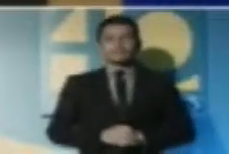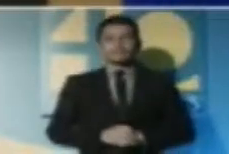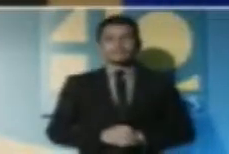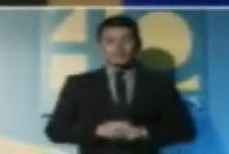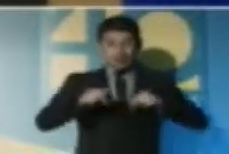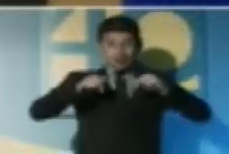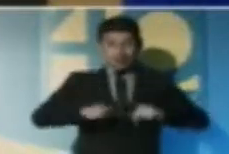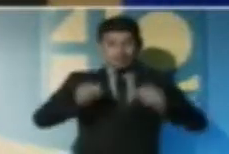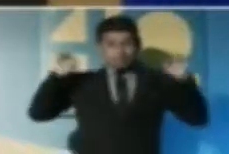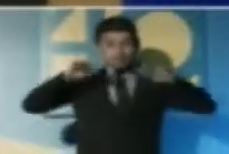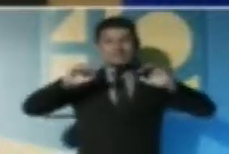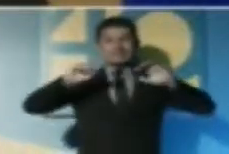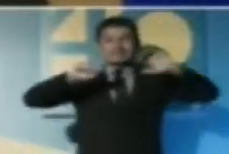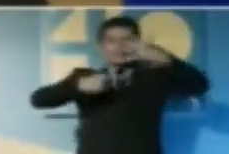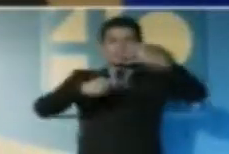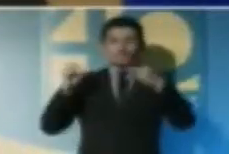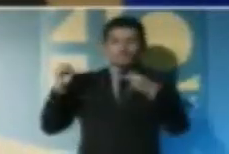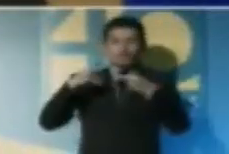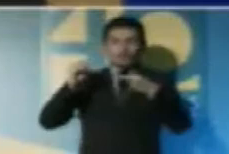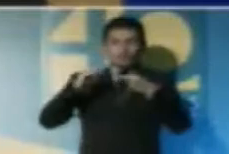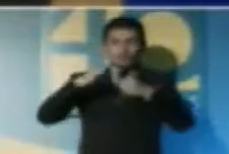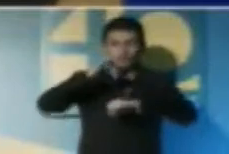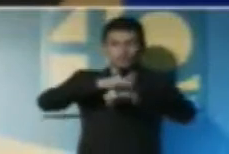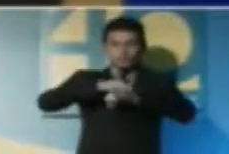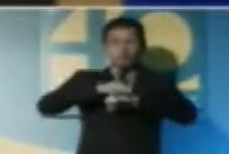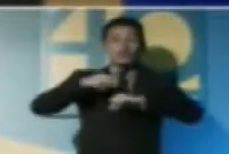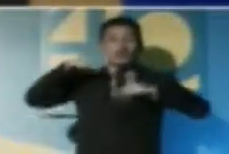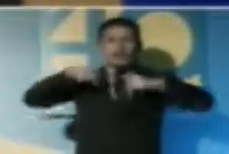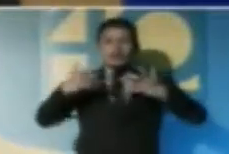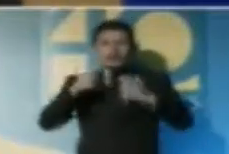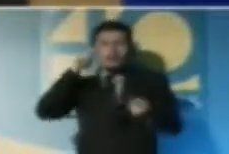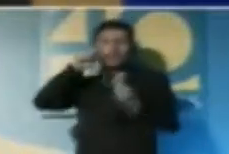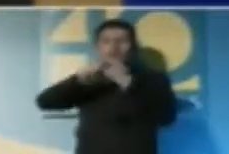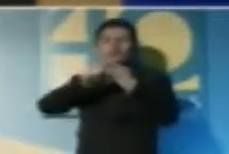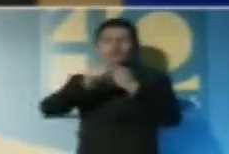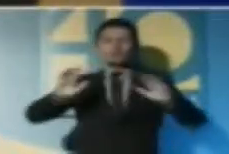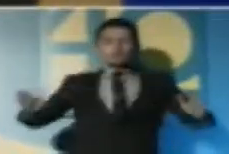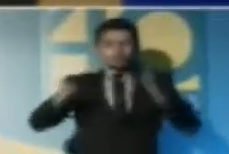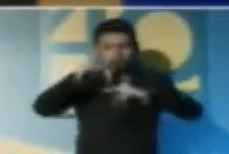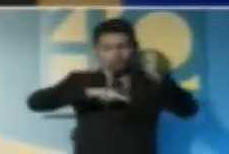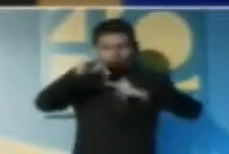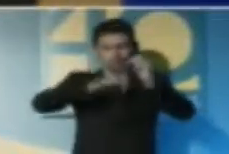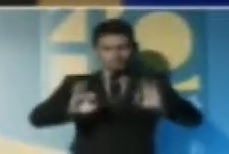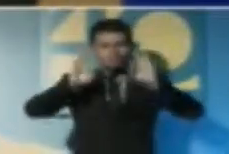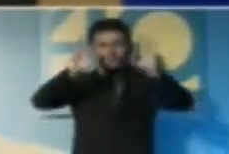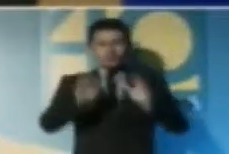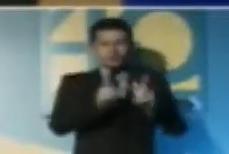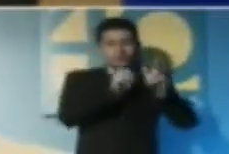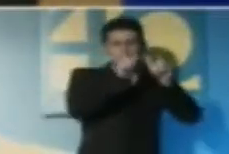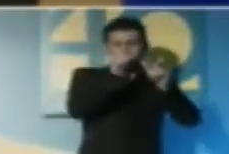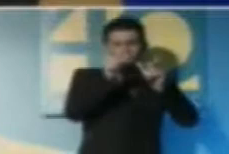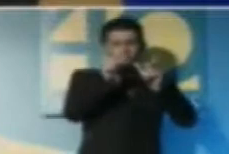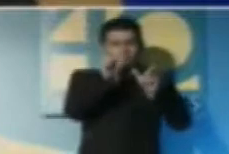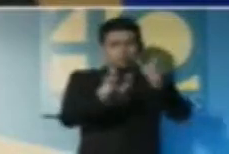este sexto foro de la Fundación, queremos efectuar una contribución significativa en las reflexiones sobre el papel de las